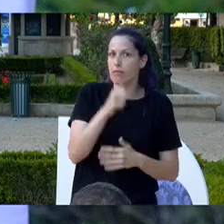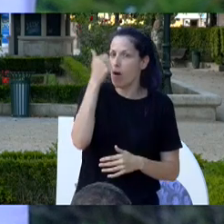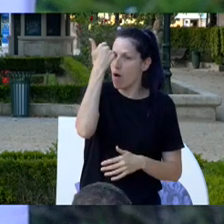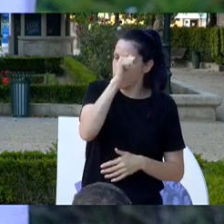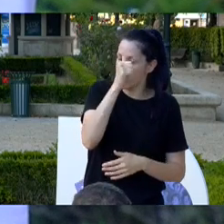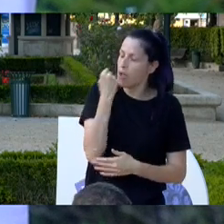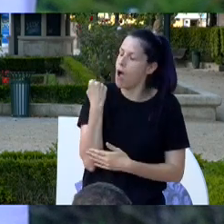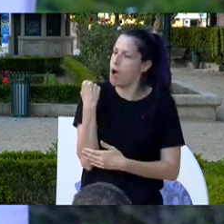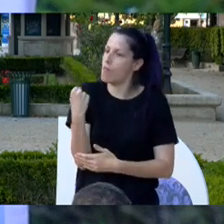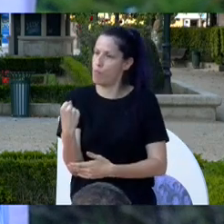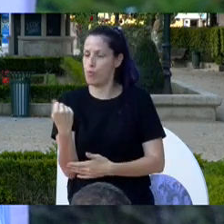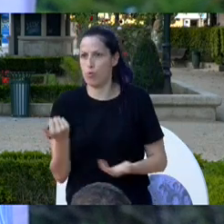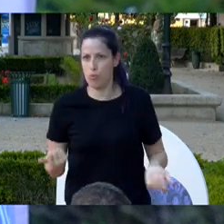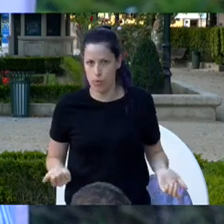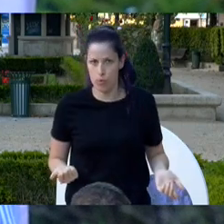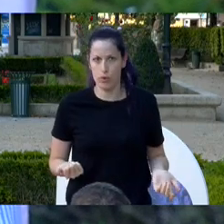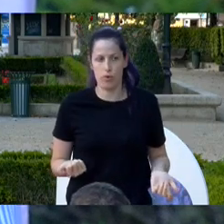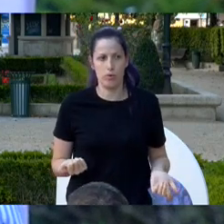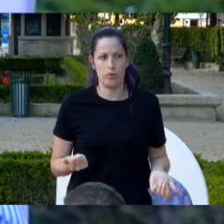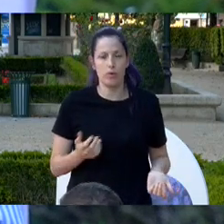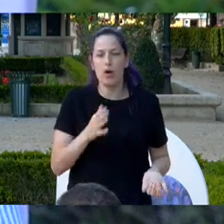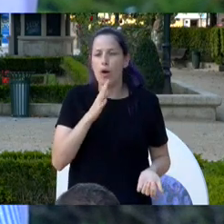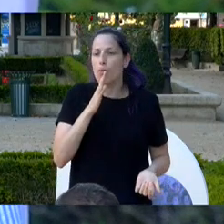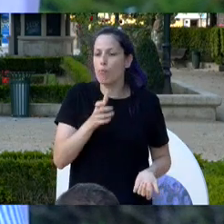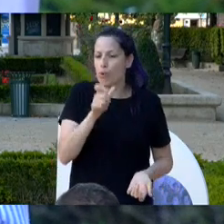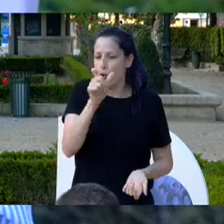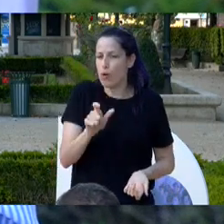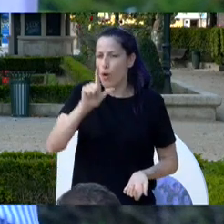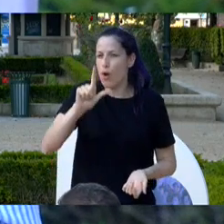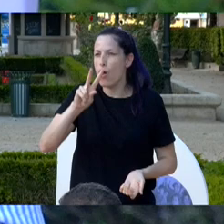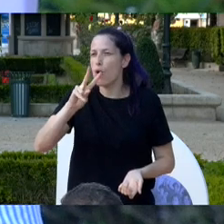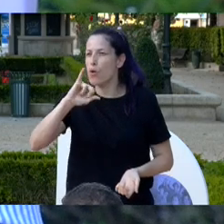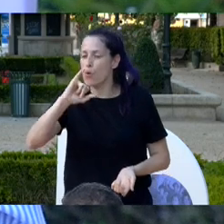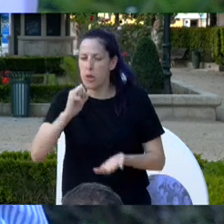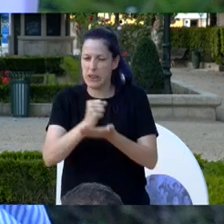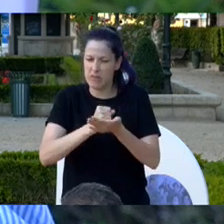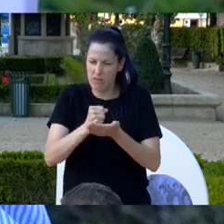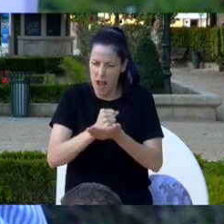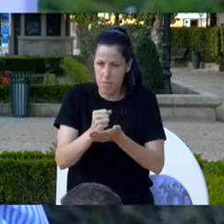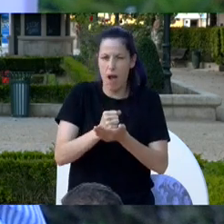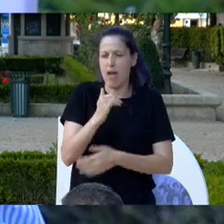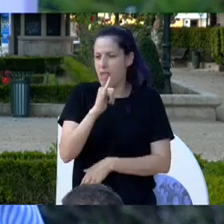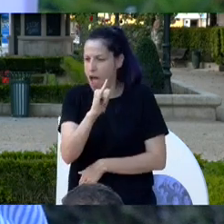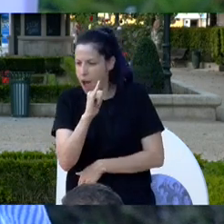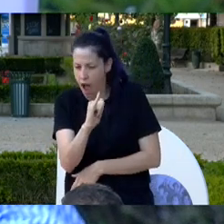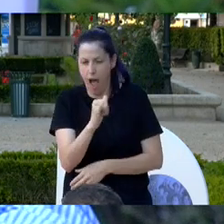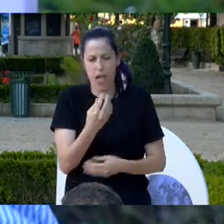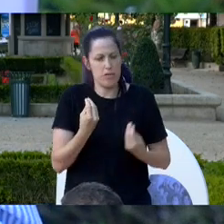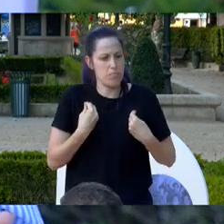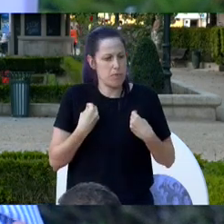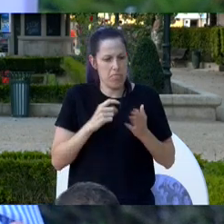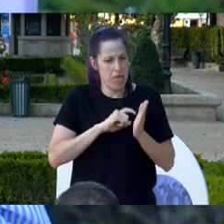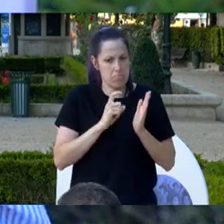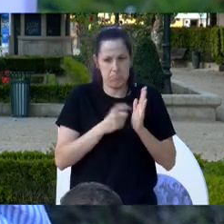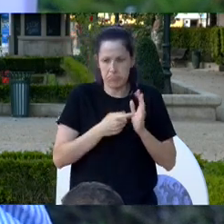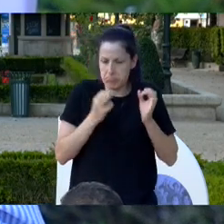apoia, porque tendo Luís a súa botica, tendo a vida resolta, tendo o seu